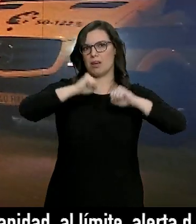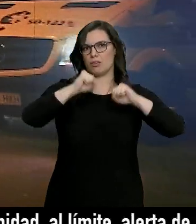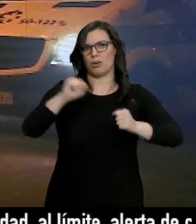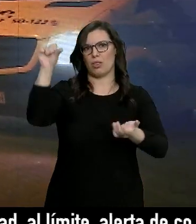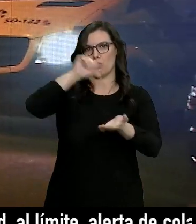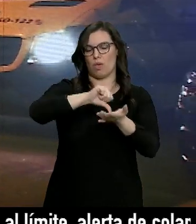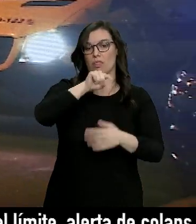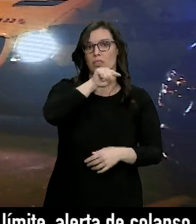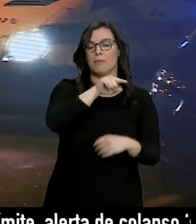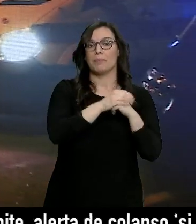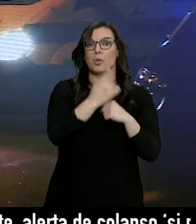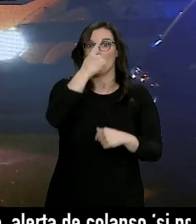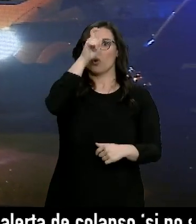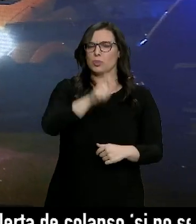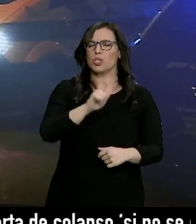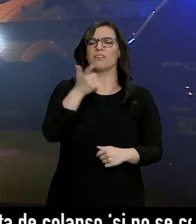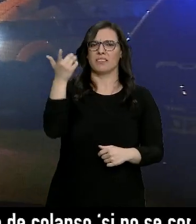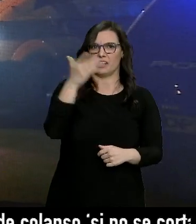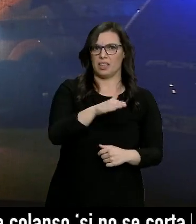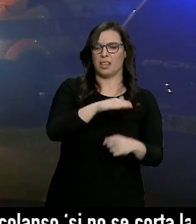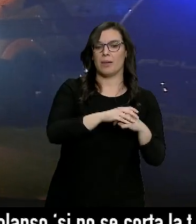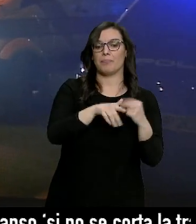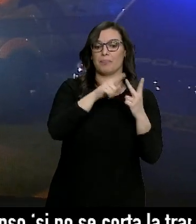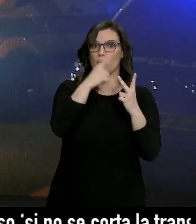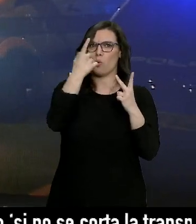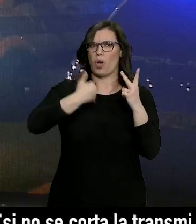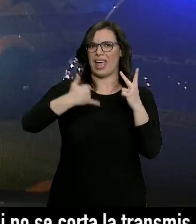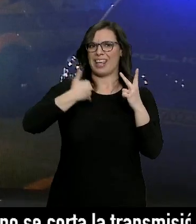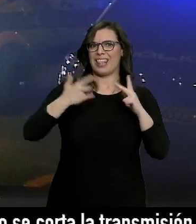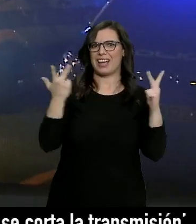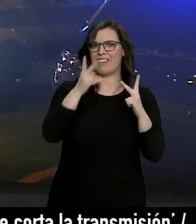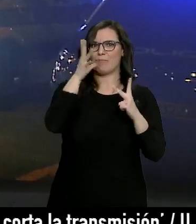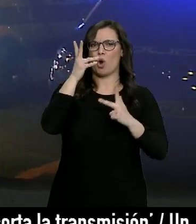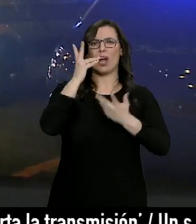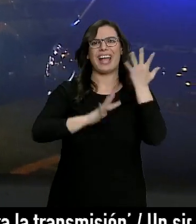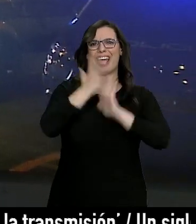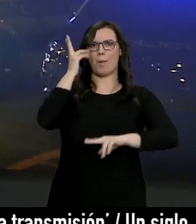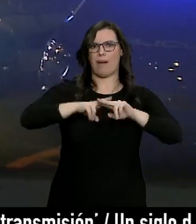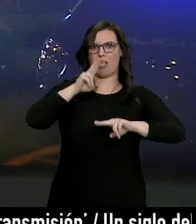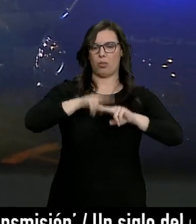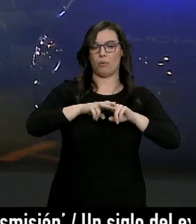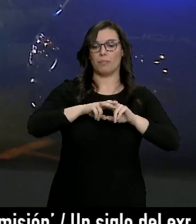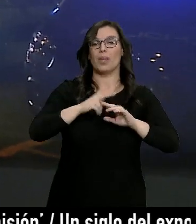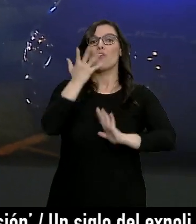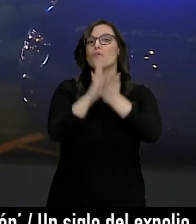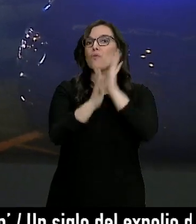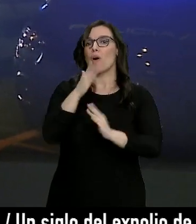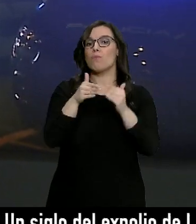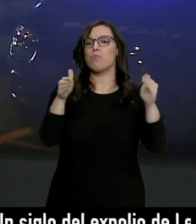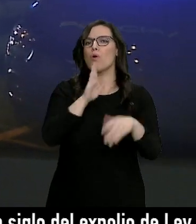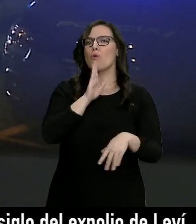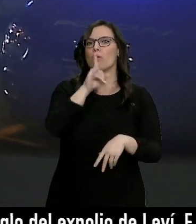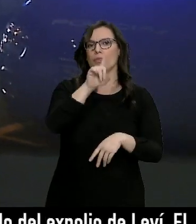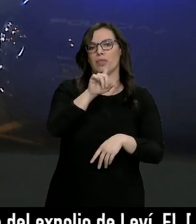capital. Una de esas personas ha muerto, otra está herida grave por las quemaduras. El fuego comenzó en una de las habitaciones